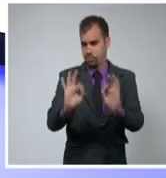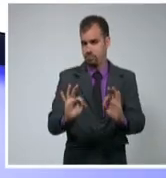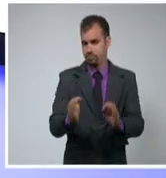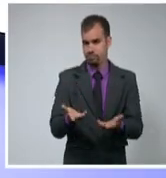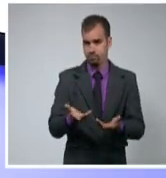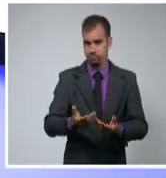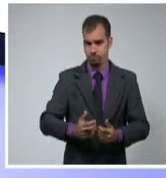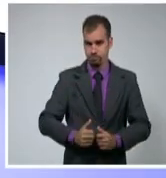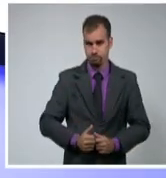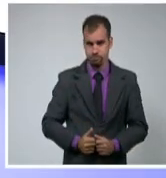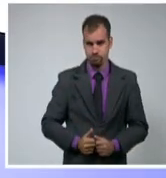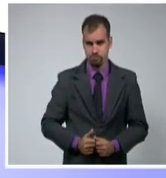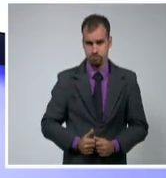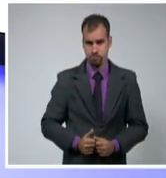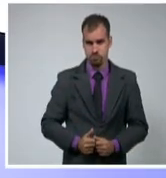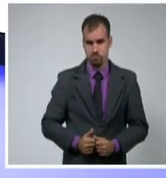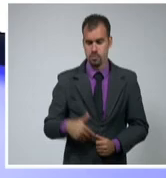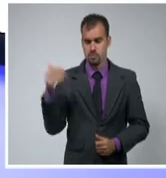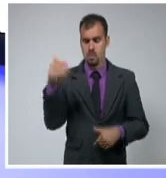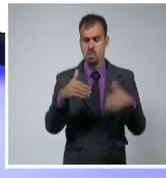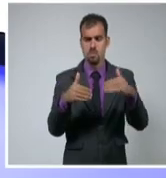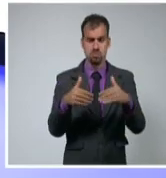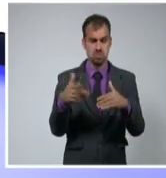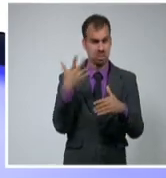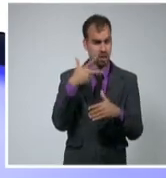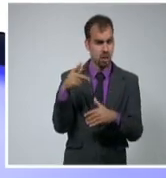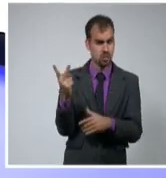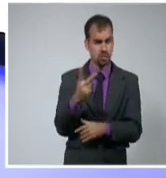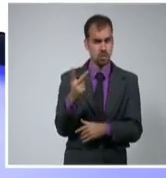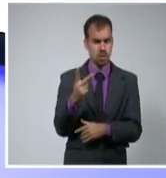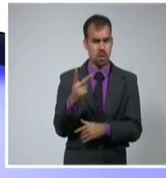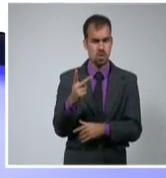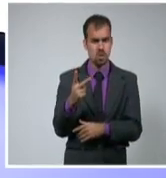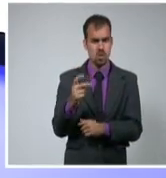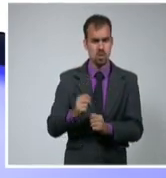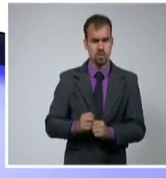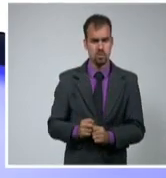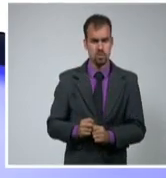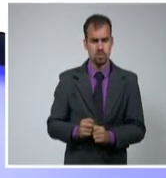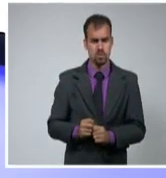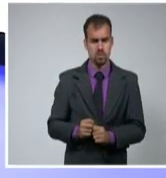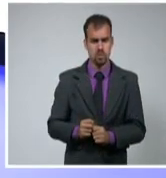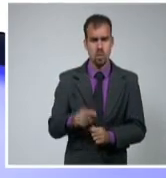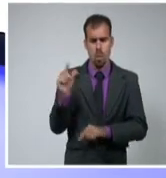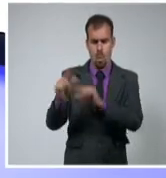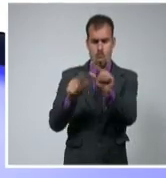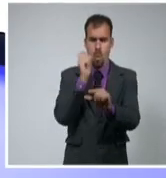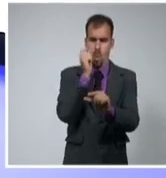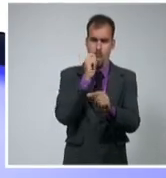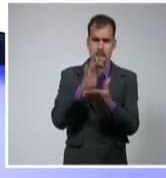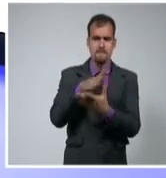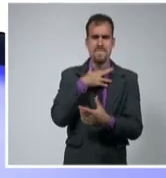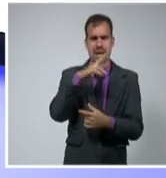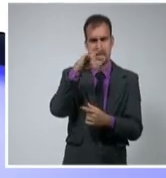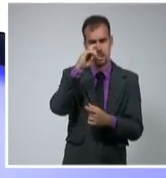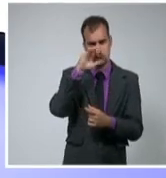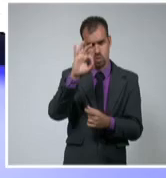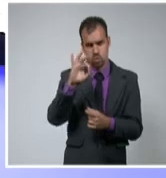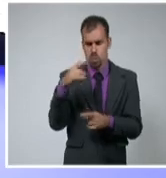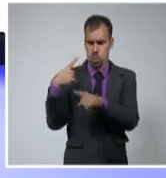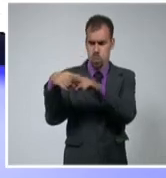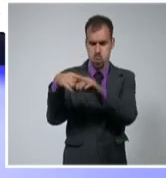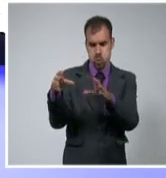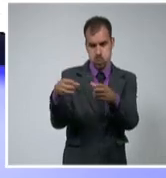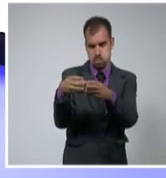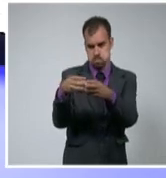Y comparecieron como acusados Miguel Ángel Rodríguez Batista, Joandris Ortiz Meriño, Raidel Sánchez Mayedo, Joaquín Camejo Corrales y